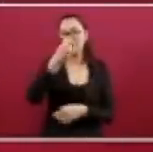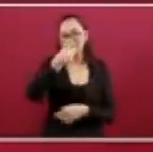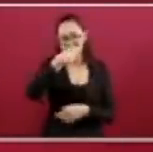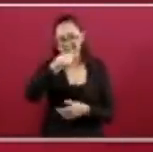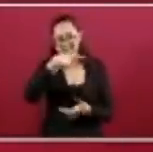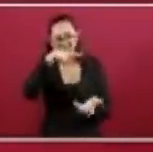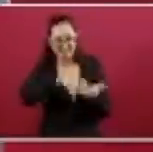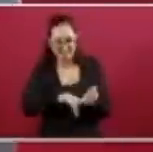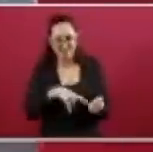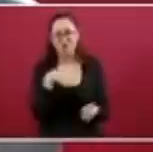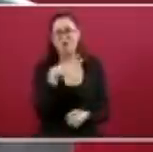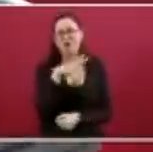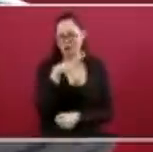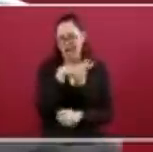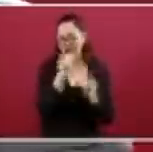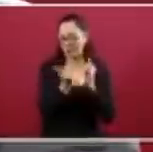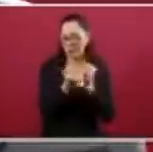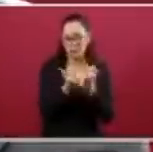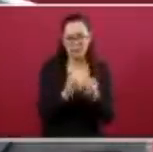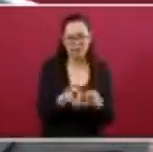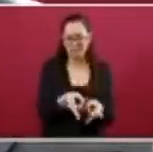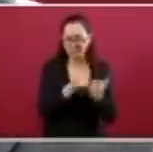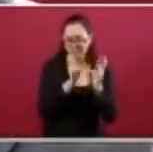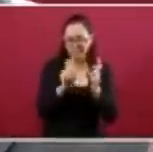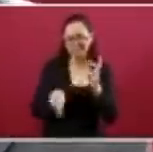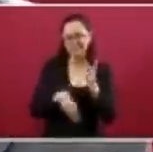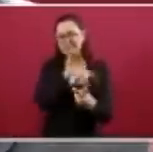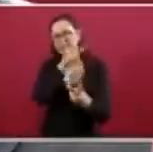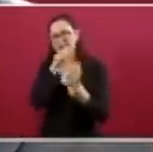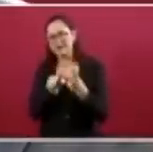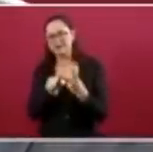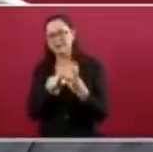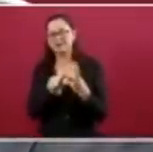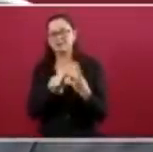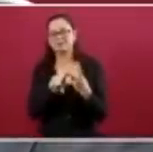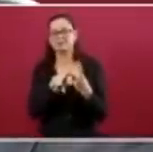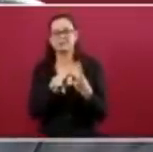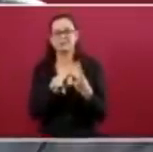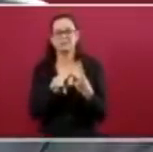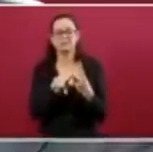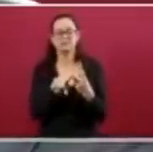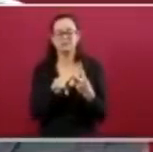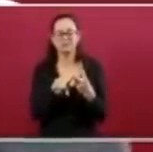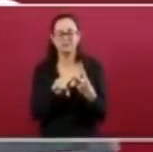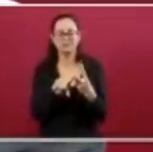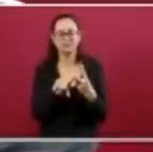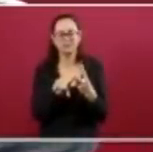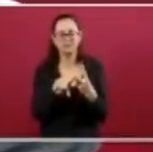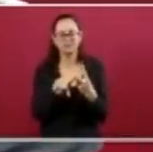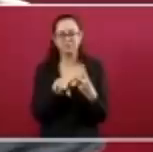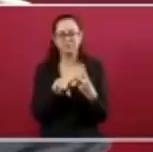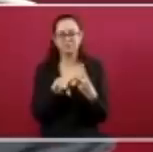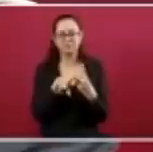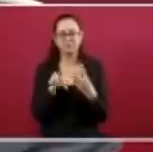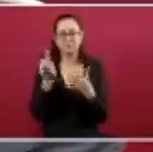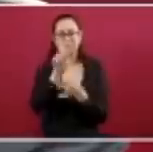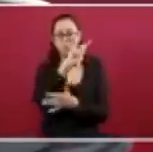va a terminar el huachicol en los programas